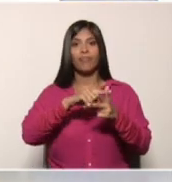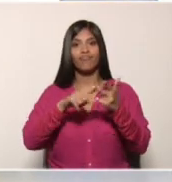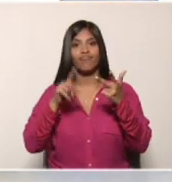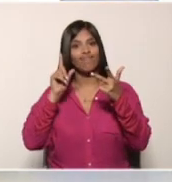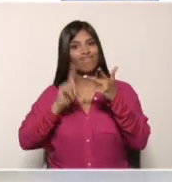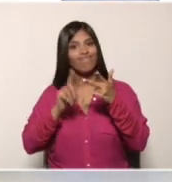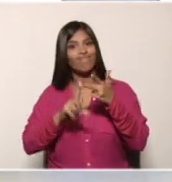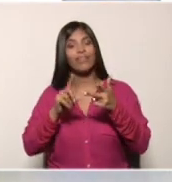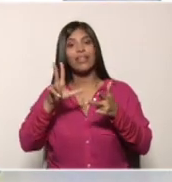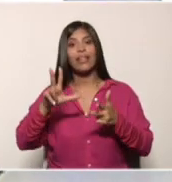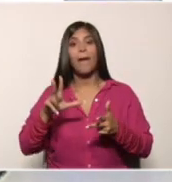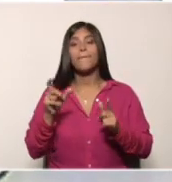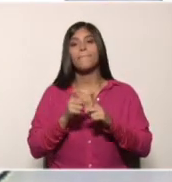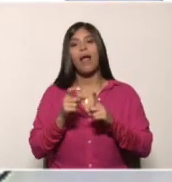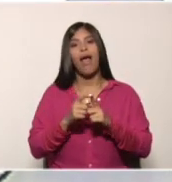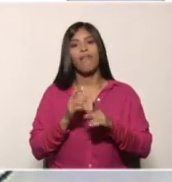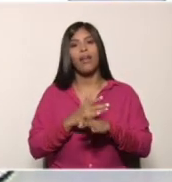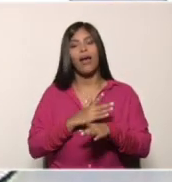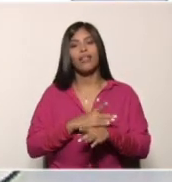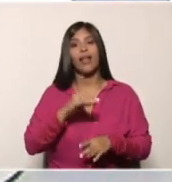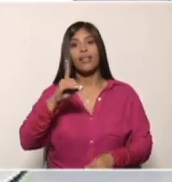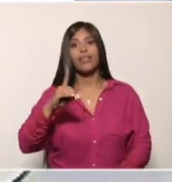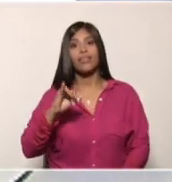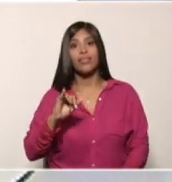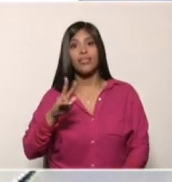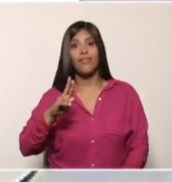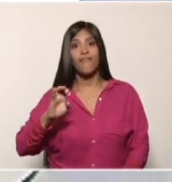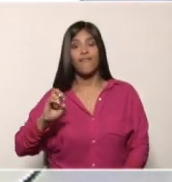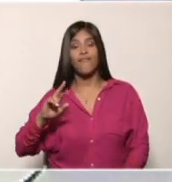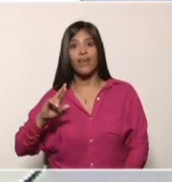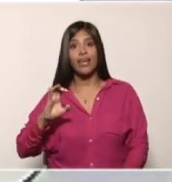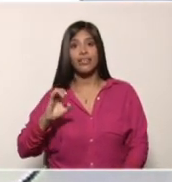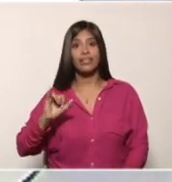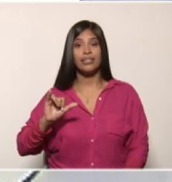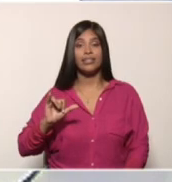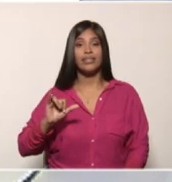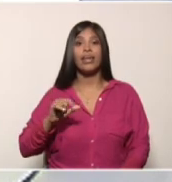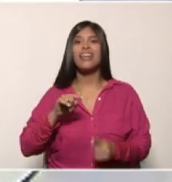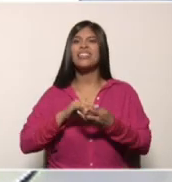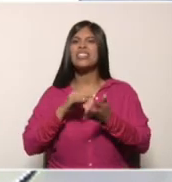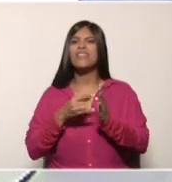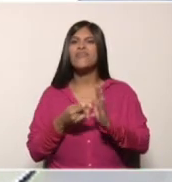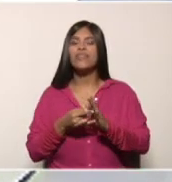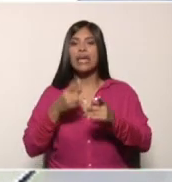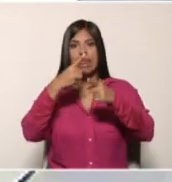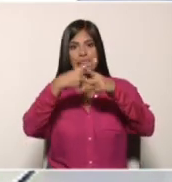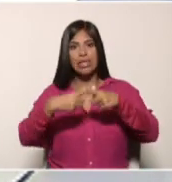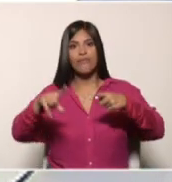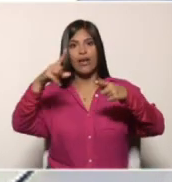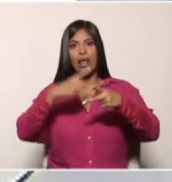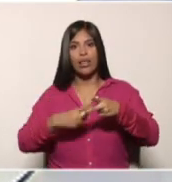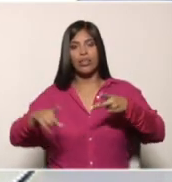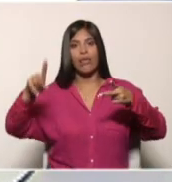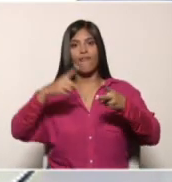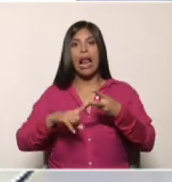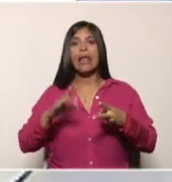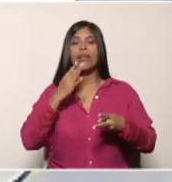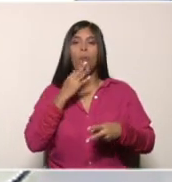palabras que les nombré es diversity, que es diversidad. Diversidad de razas, diversidad de